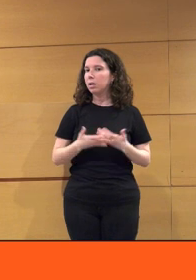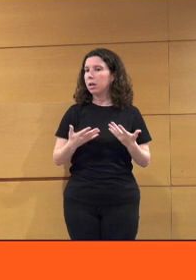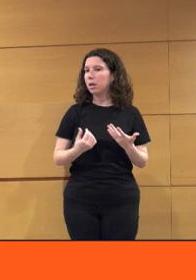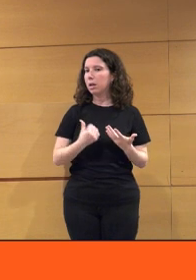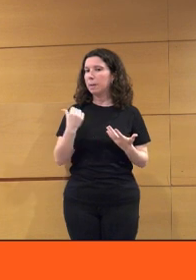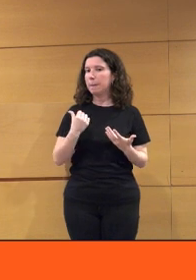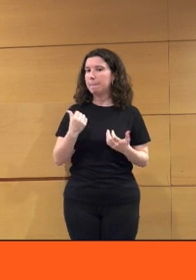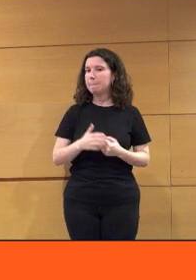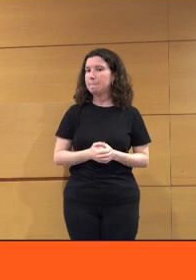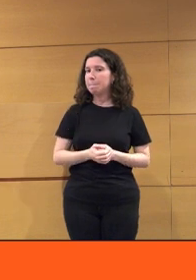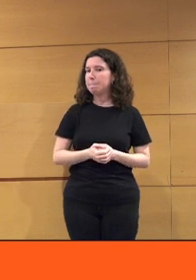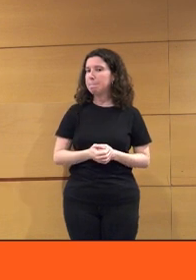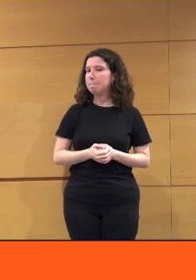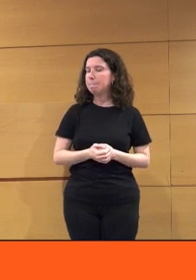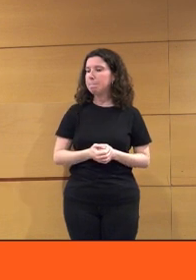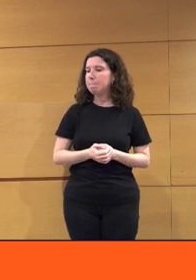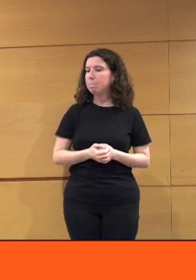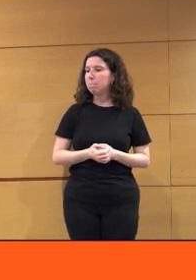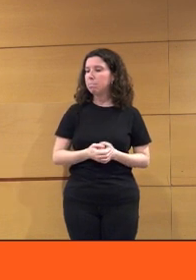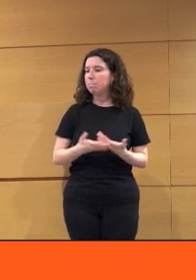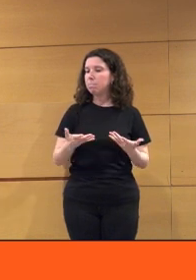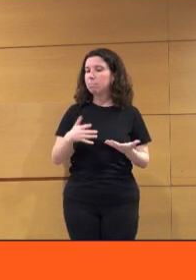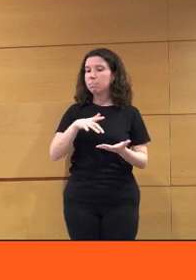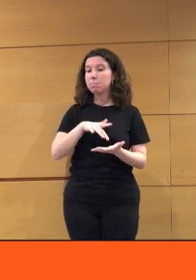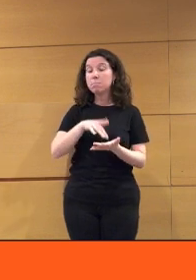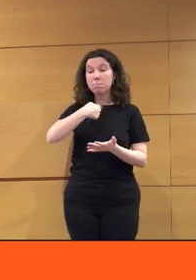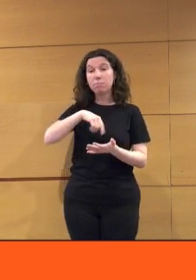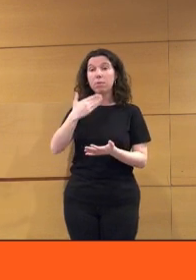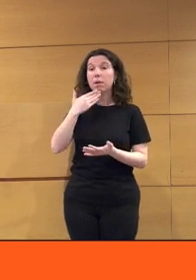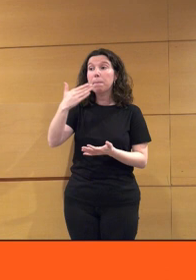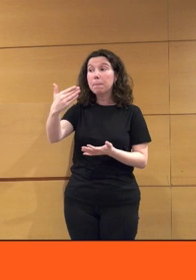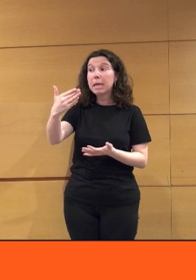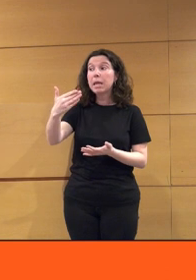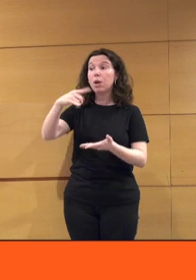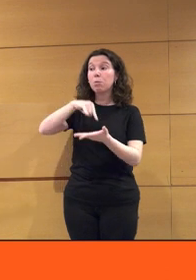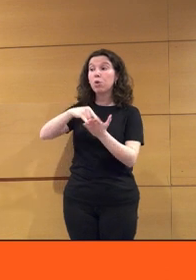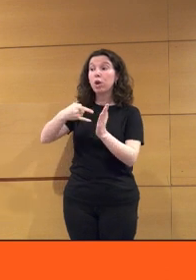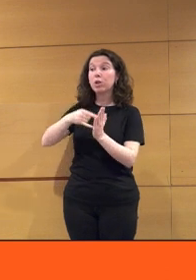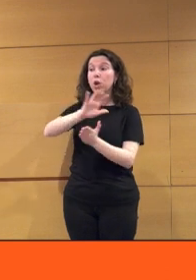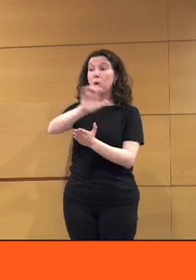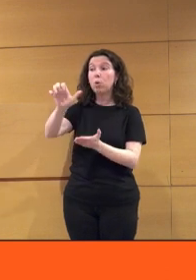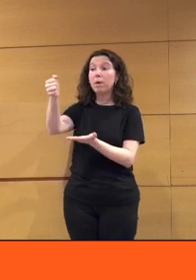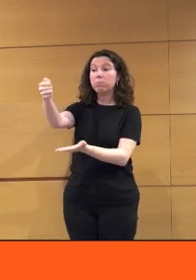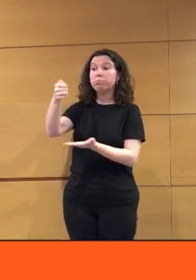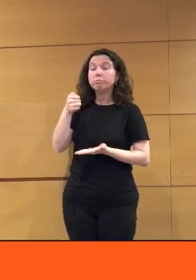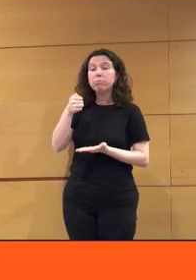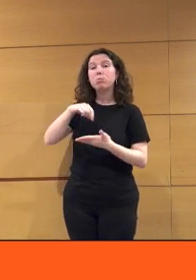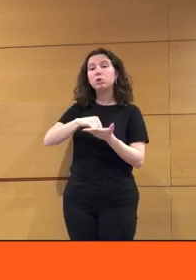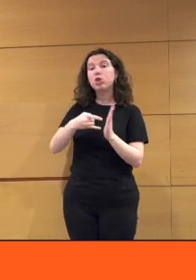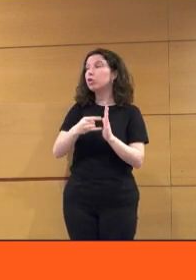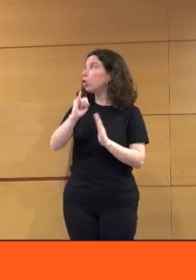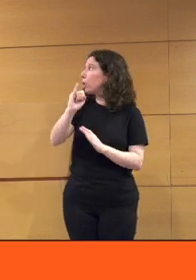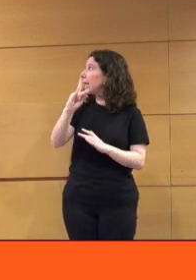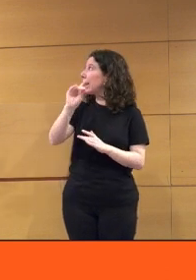marco hemos solicitado financiación para un proyecto europeo, se llama el proyecto IDEM, que comenzó en el